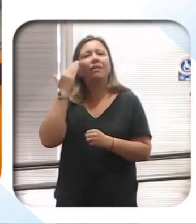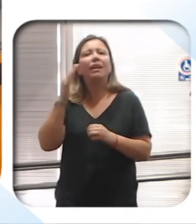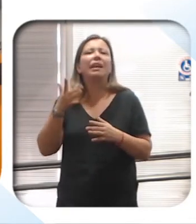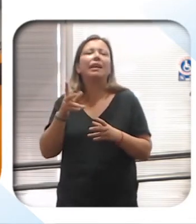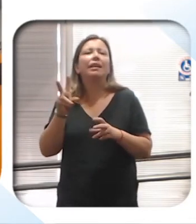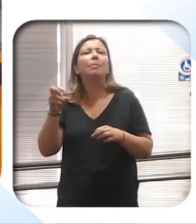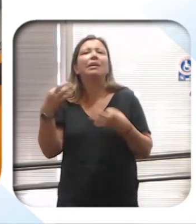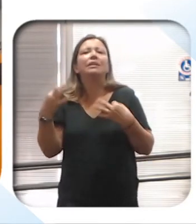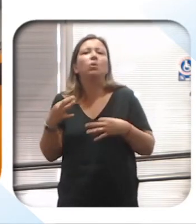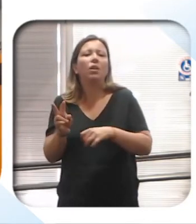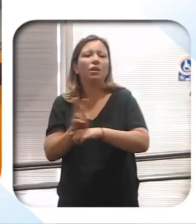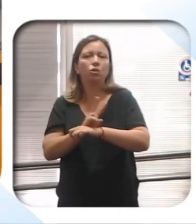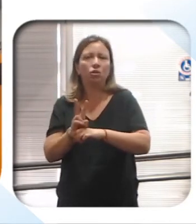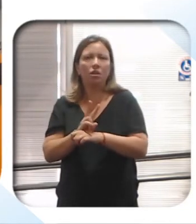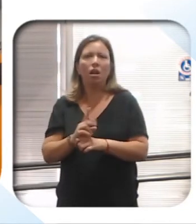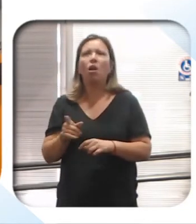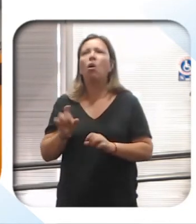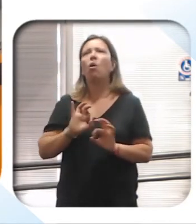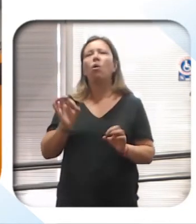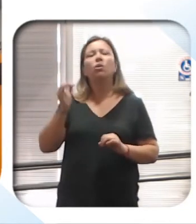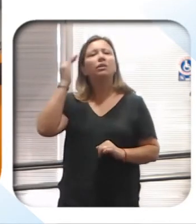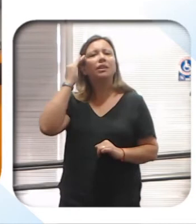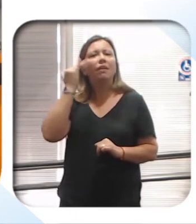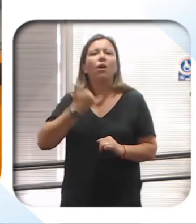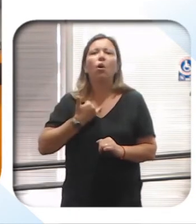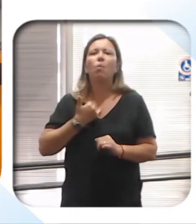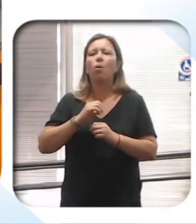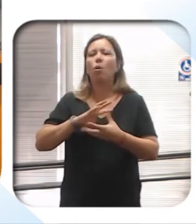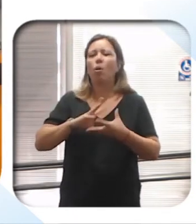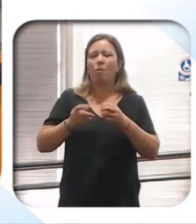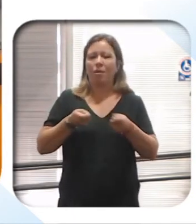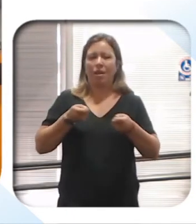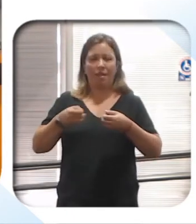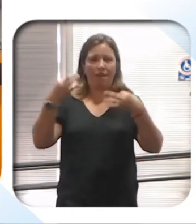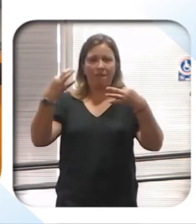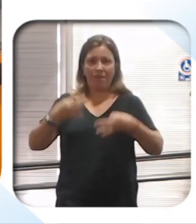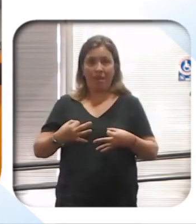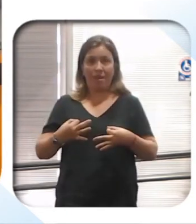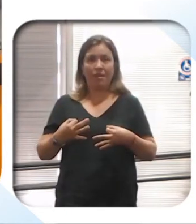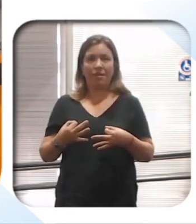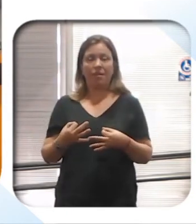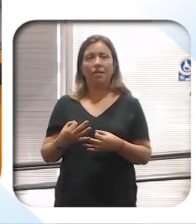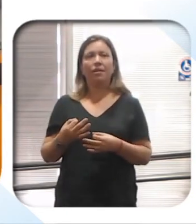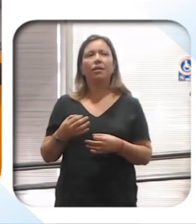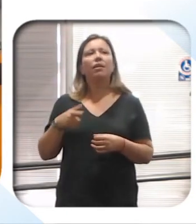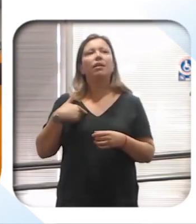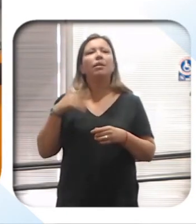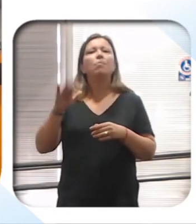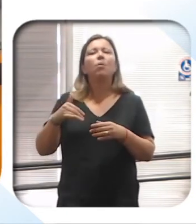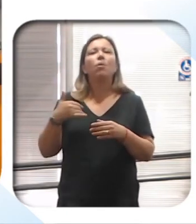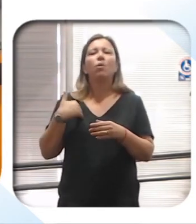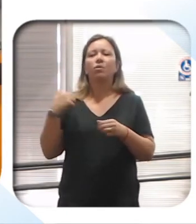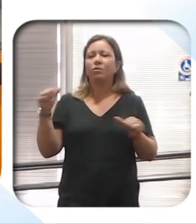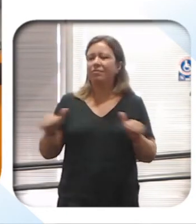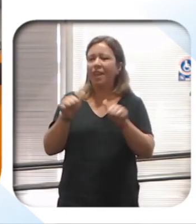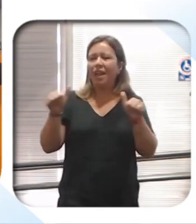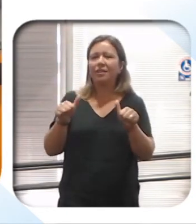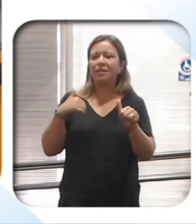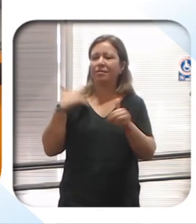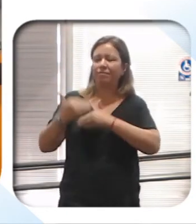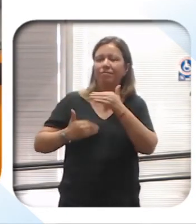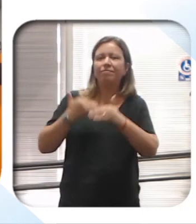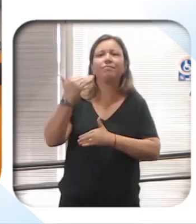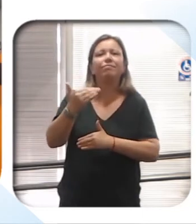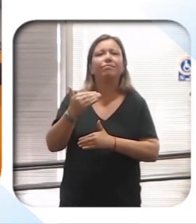se trata la seguridad social, para que sepamos cómo manejarnos mejor en el ejercicio y en el